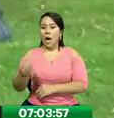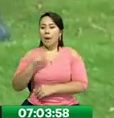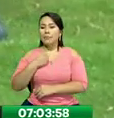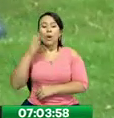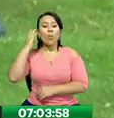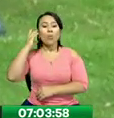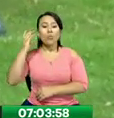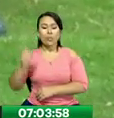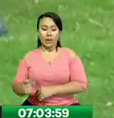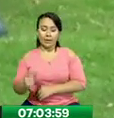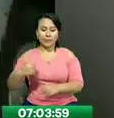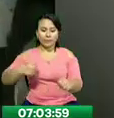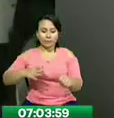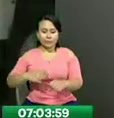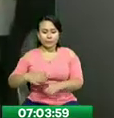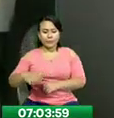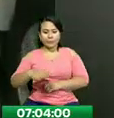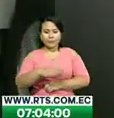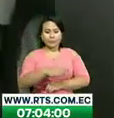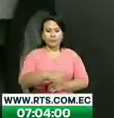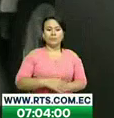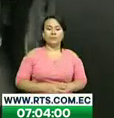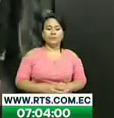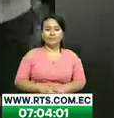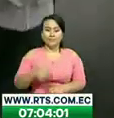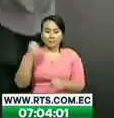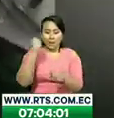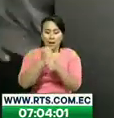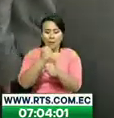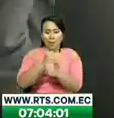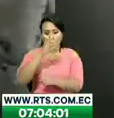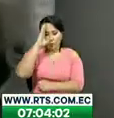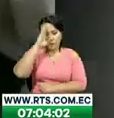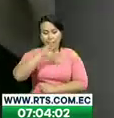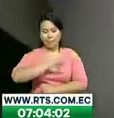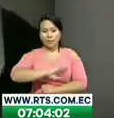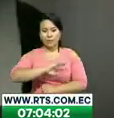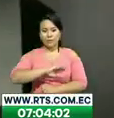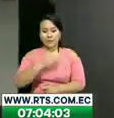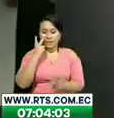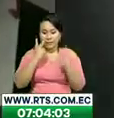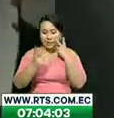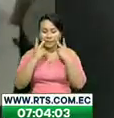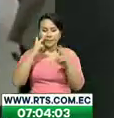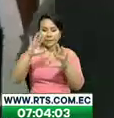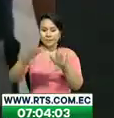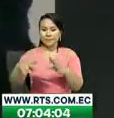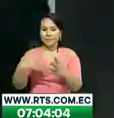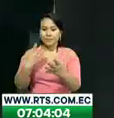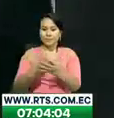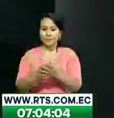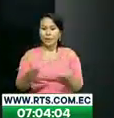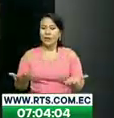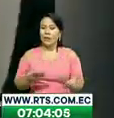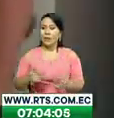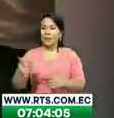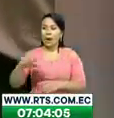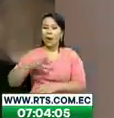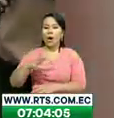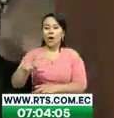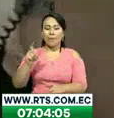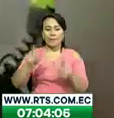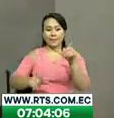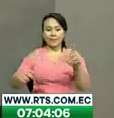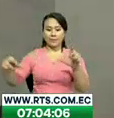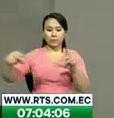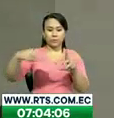cuencana es el patrullaje preventivo. Este trabajo policial se ve reflejado en las detenciones de sujetos que se dedican al robo a personas